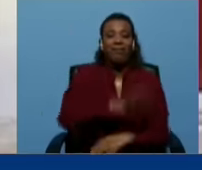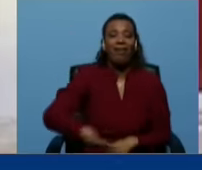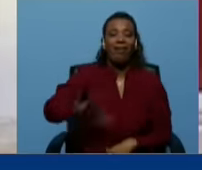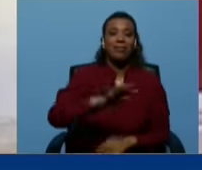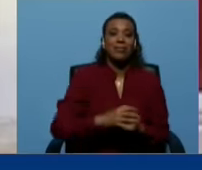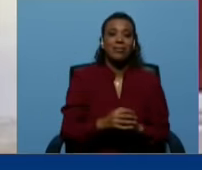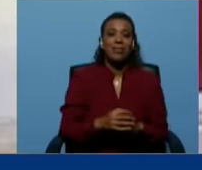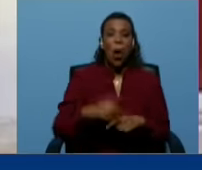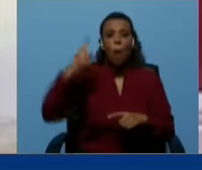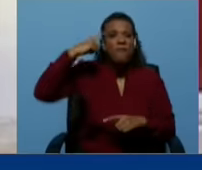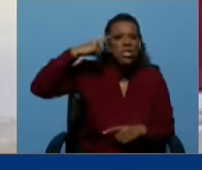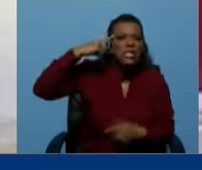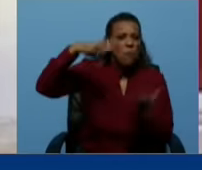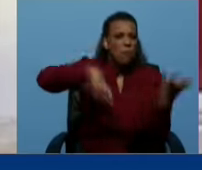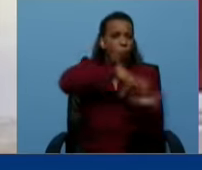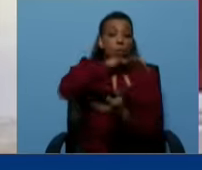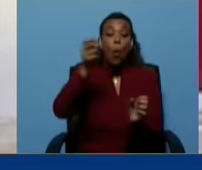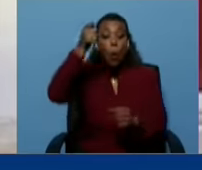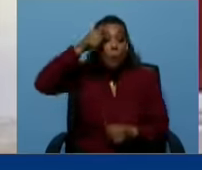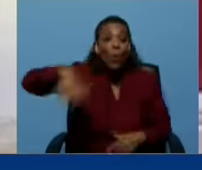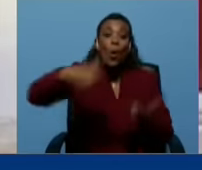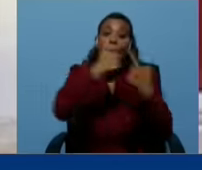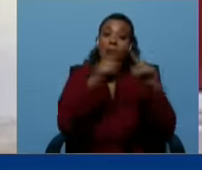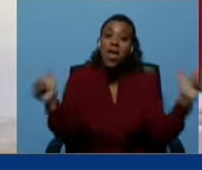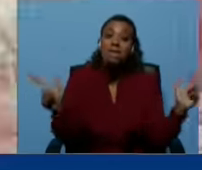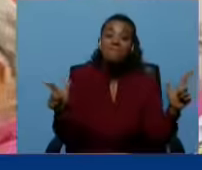O fascismo o pueblo libre.